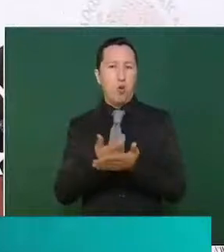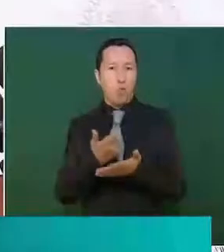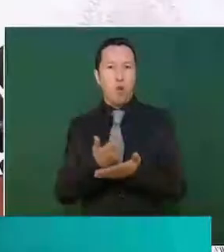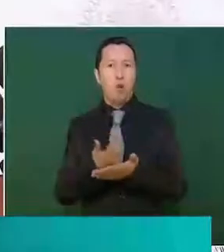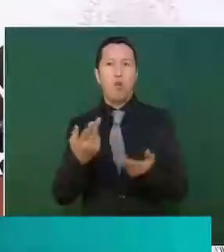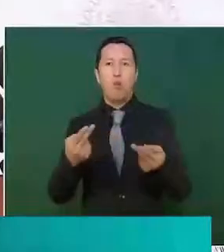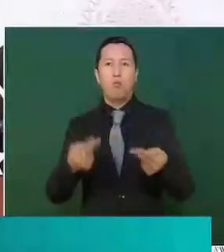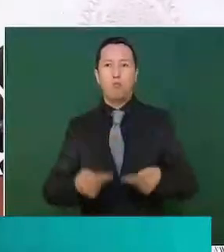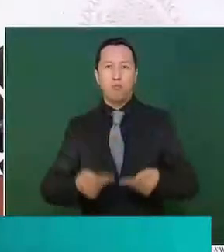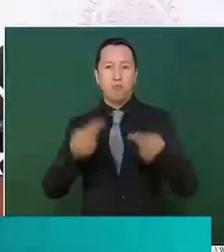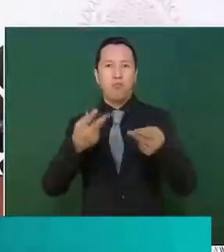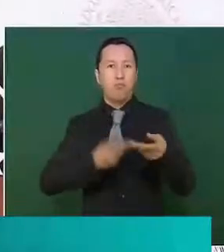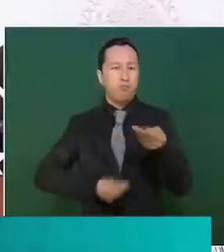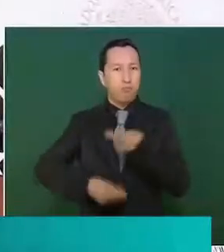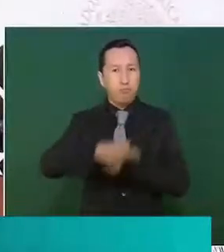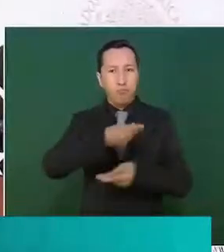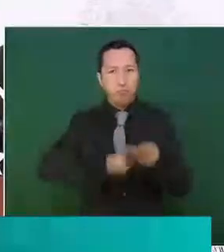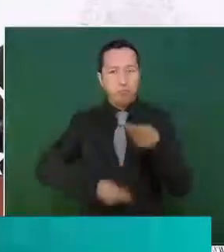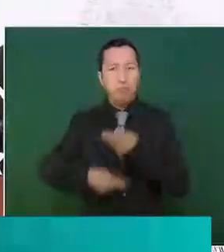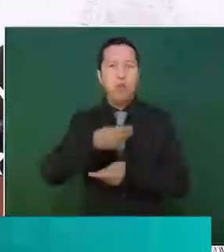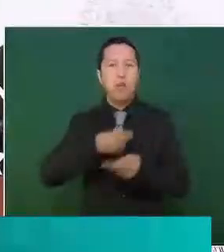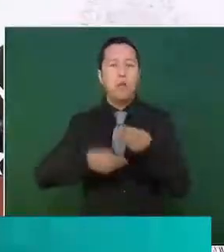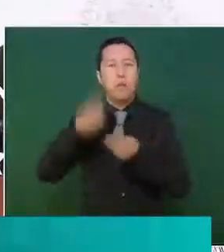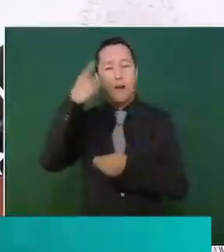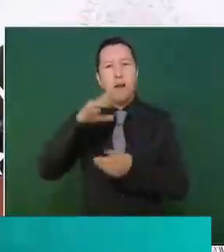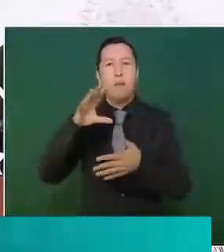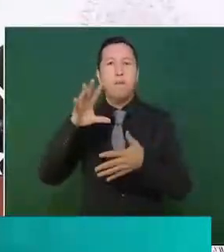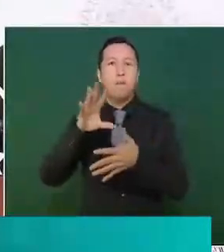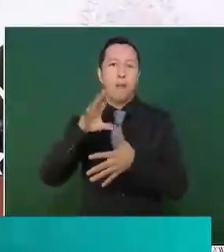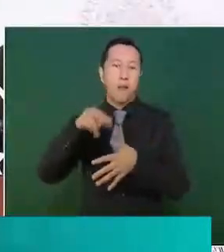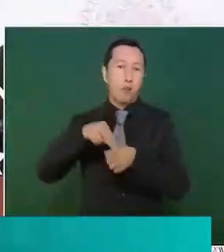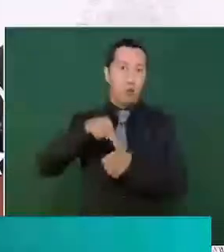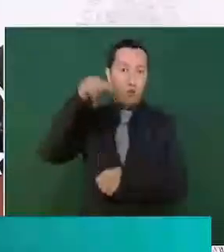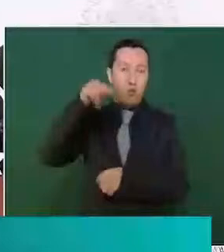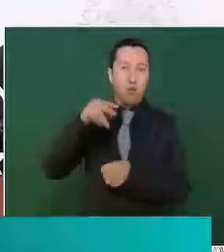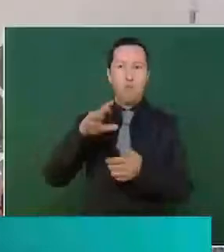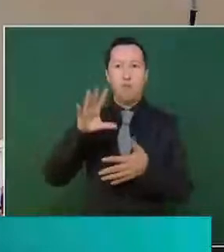comercial en América del Norte y en toda América.